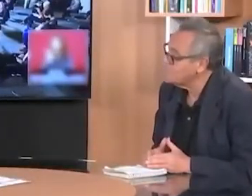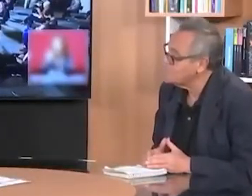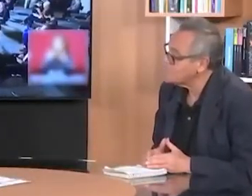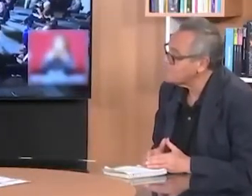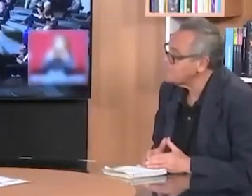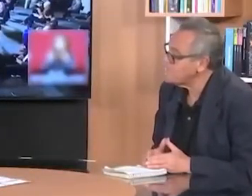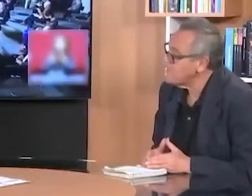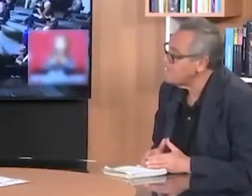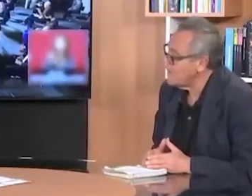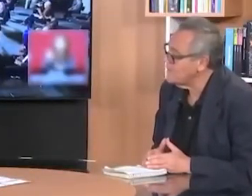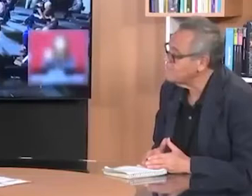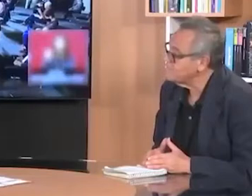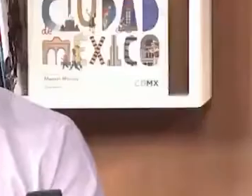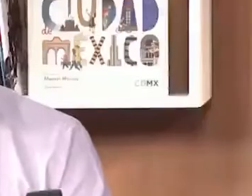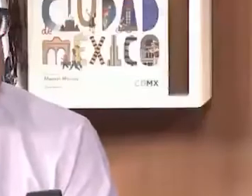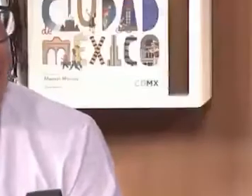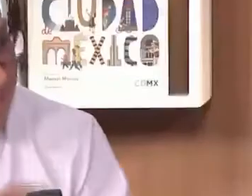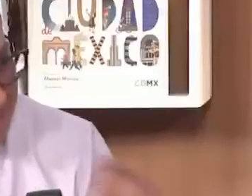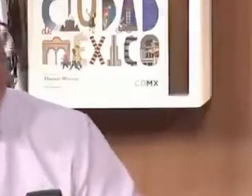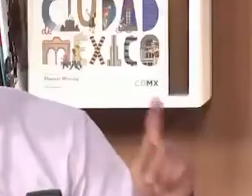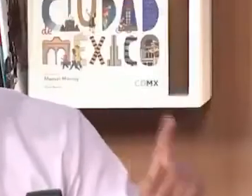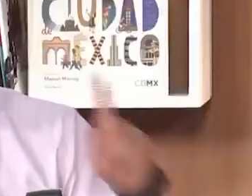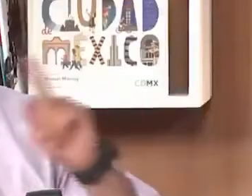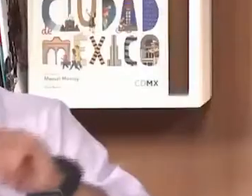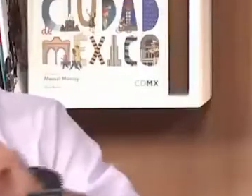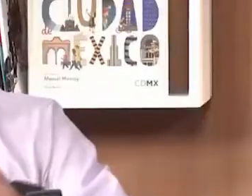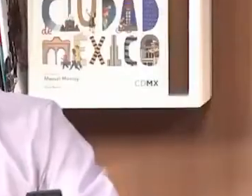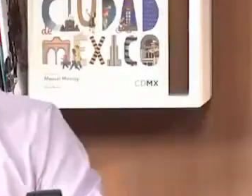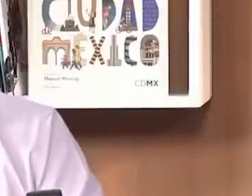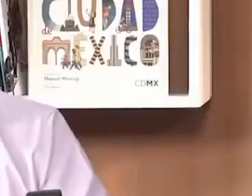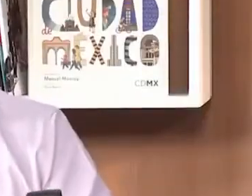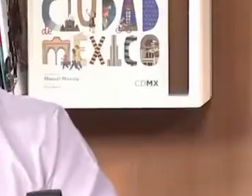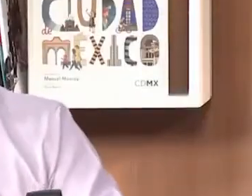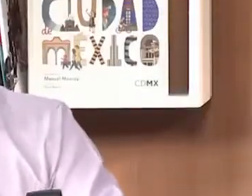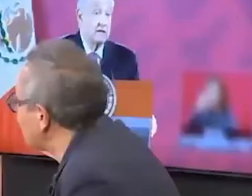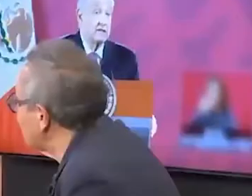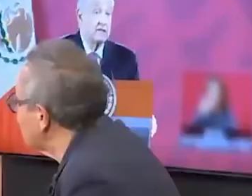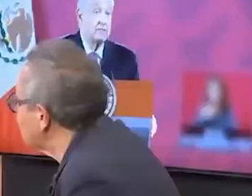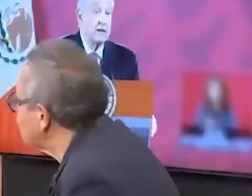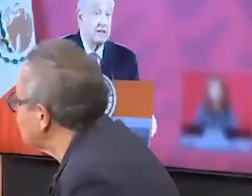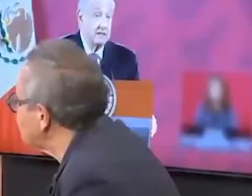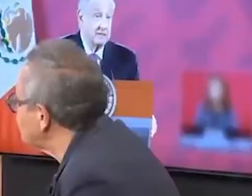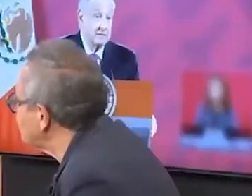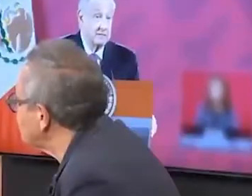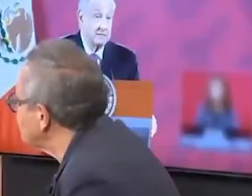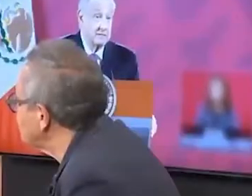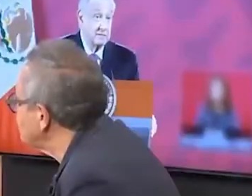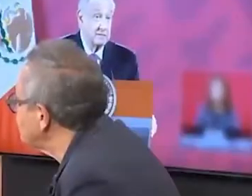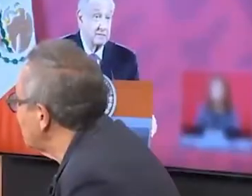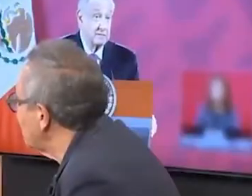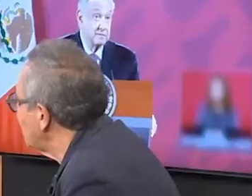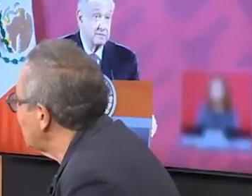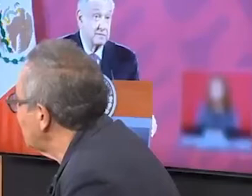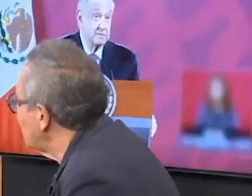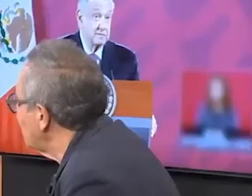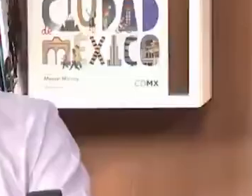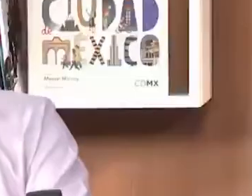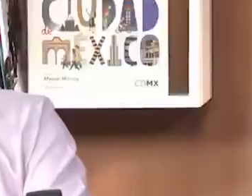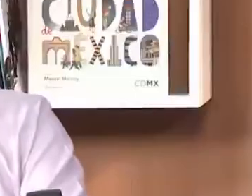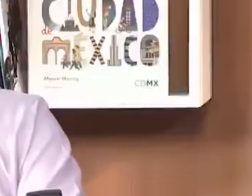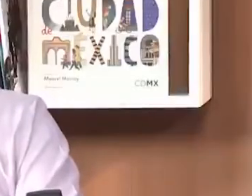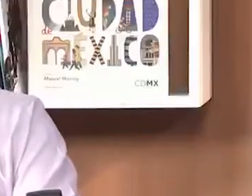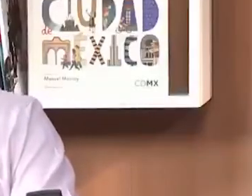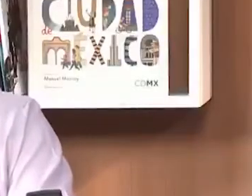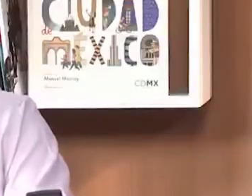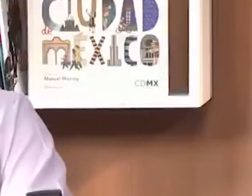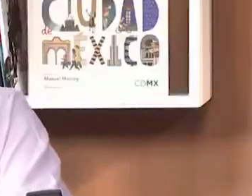supuesto, ¿no? El famoso dedazo. Aquí el tema es, y el gran reto, creo yo, que para Morena es, ¿puede sobrevivir Morena